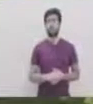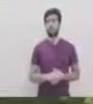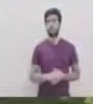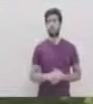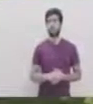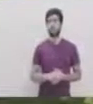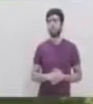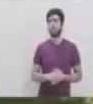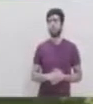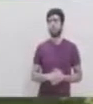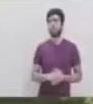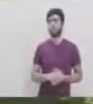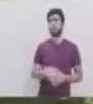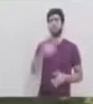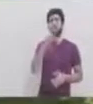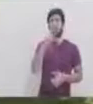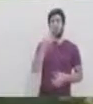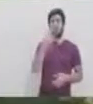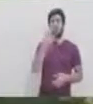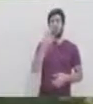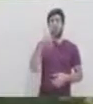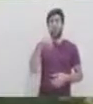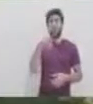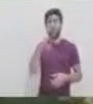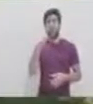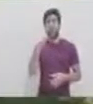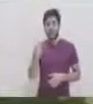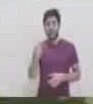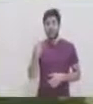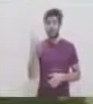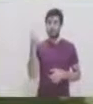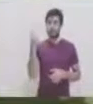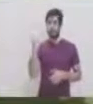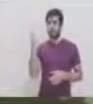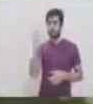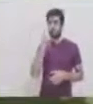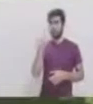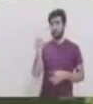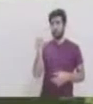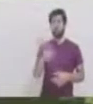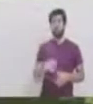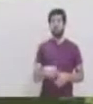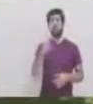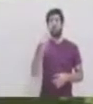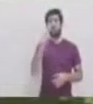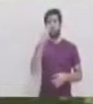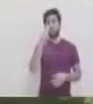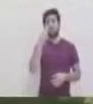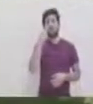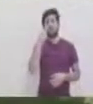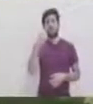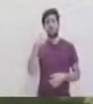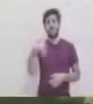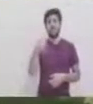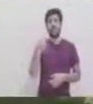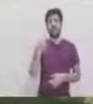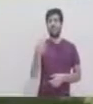la tienda señalo hacia afuera para las dos palabras en la, y tienda, voy a llevar mi dedo